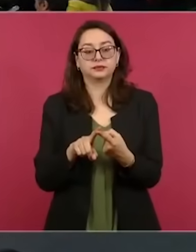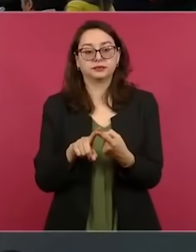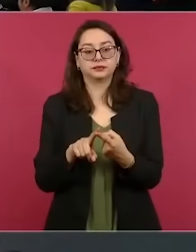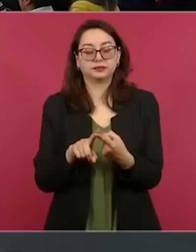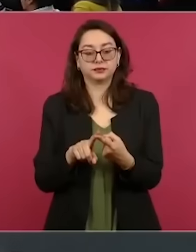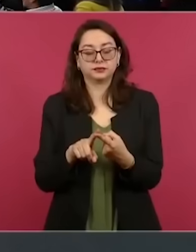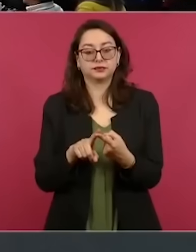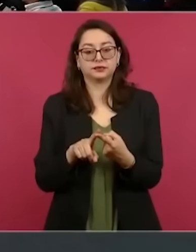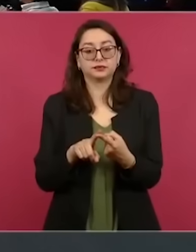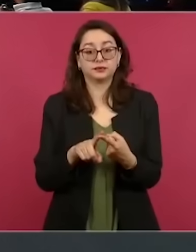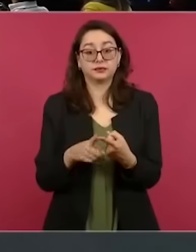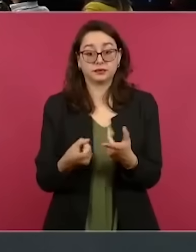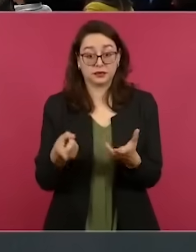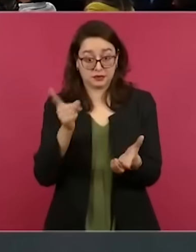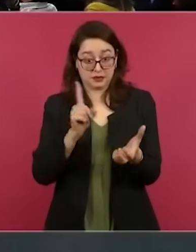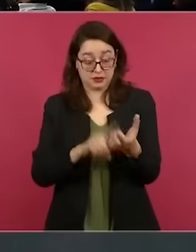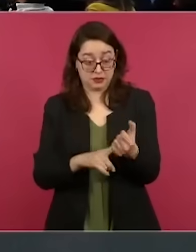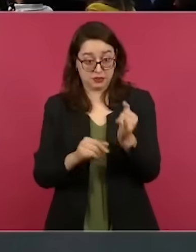En dicho informe